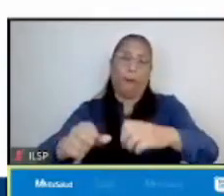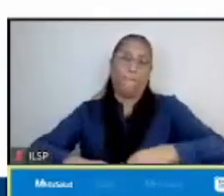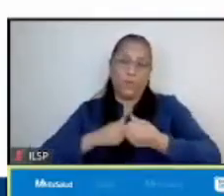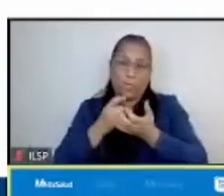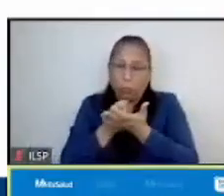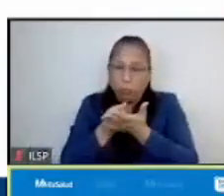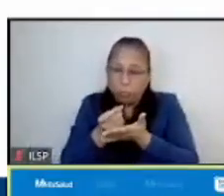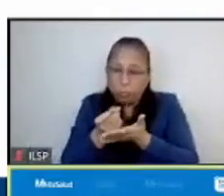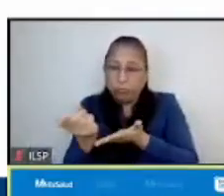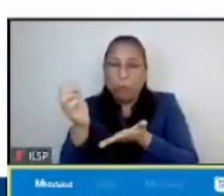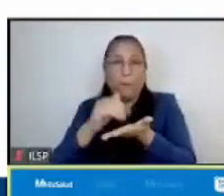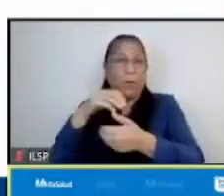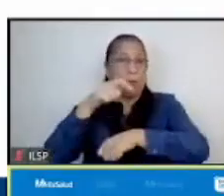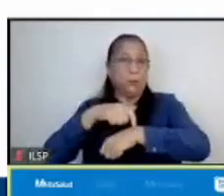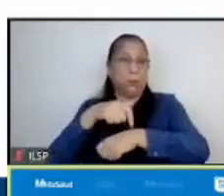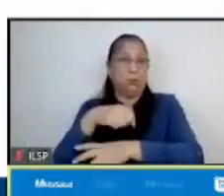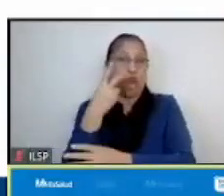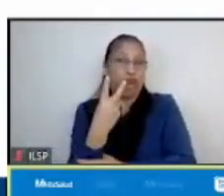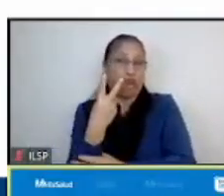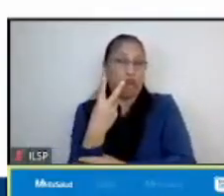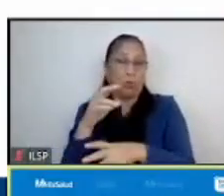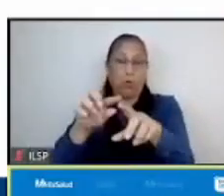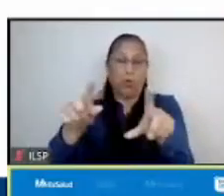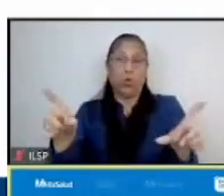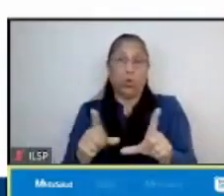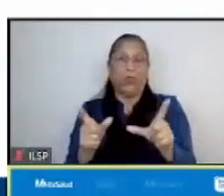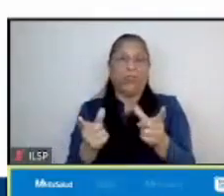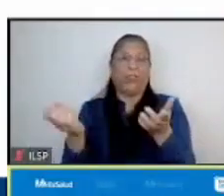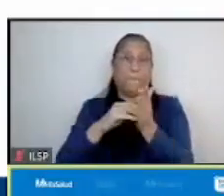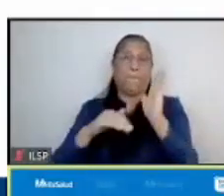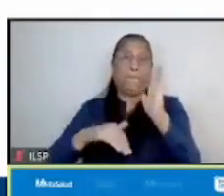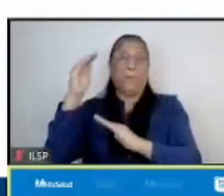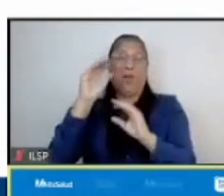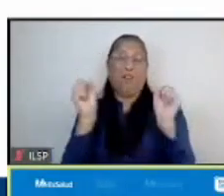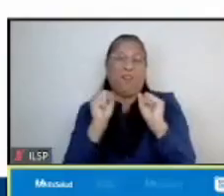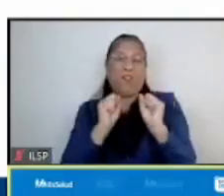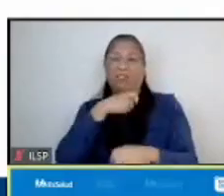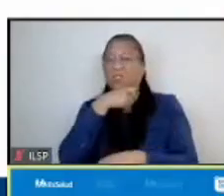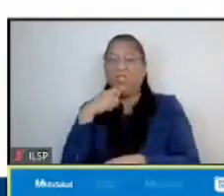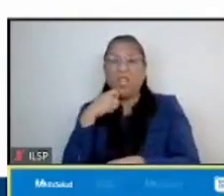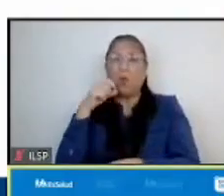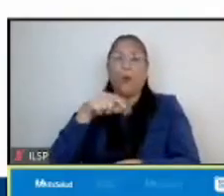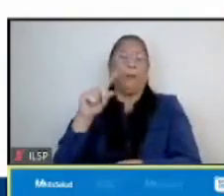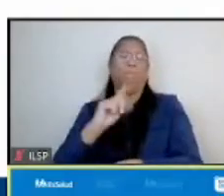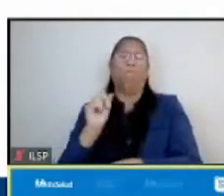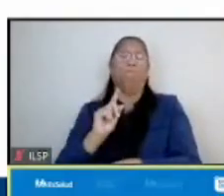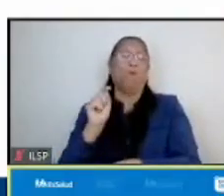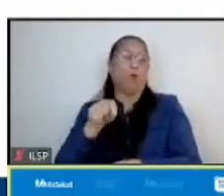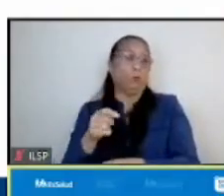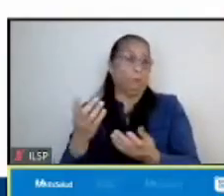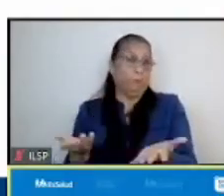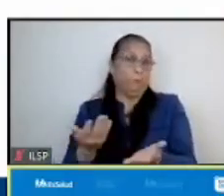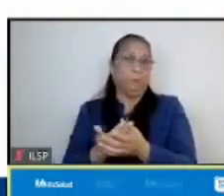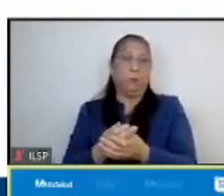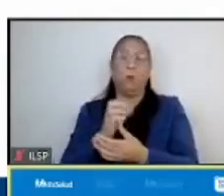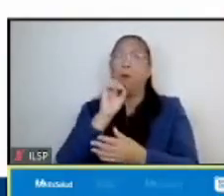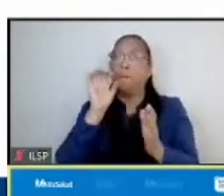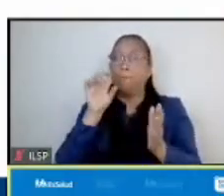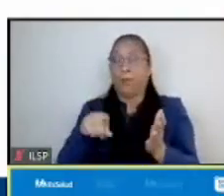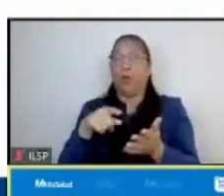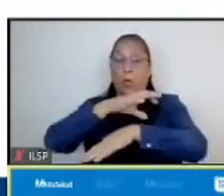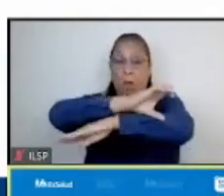tiempo. Hay dos, obviamente, lugares donde cuando hace más frío es más seco y ahí no se replica esta información. Pero digamos que en ciudades